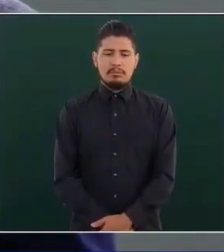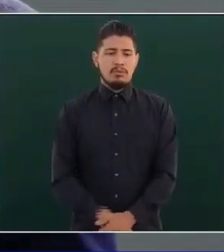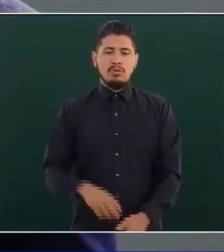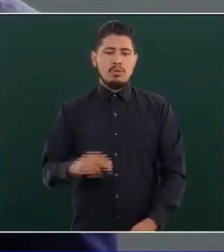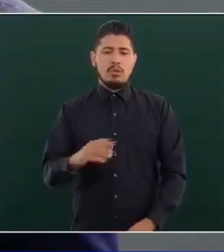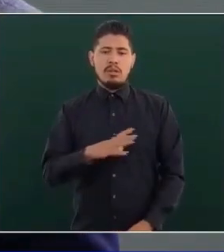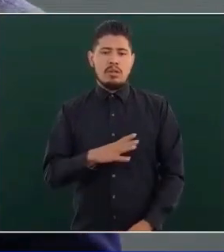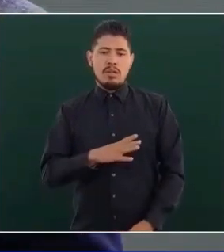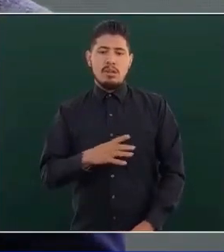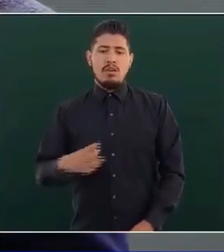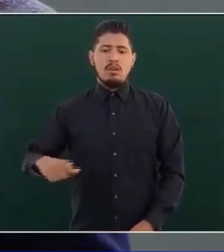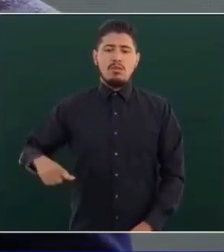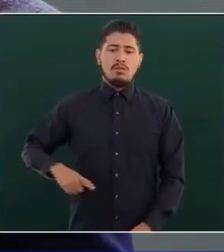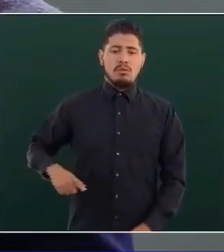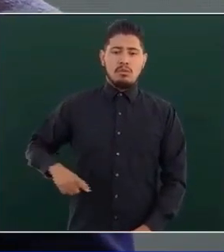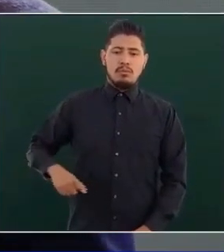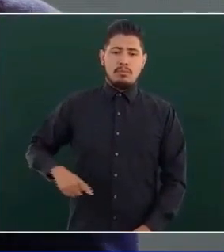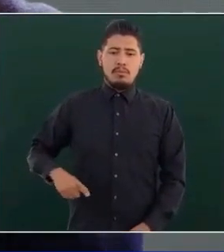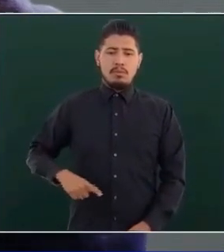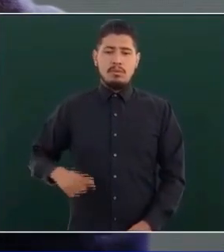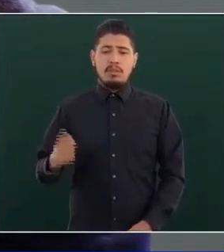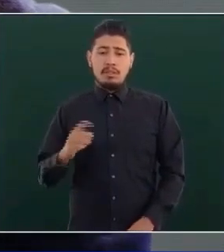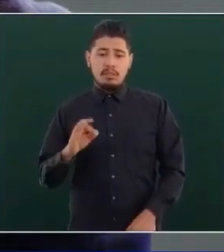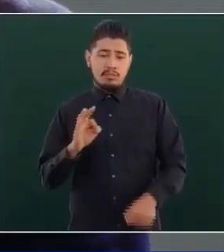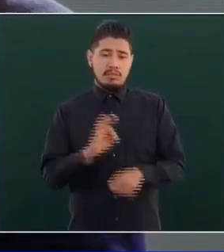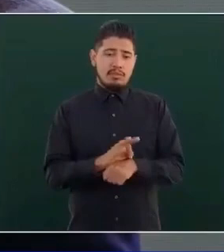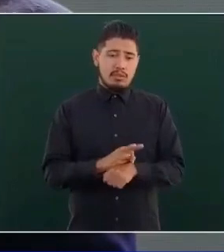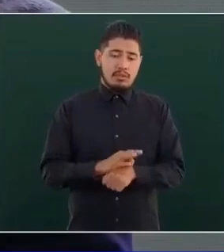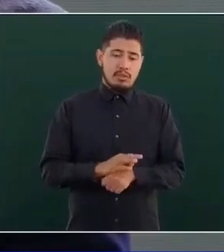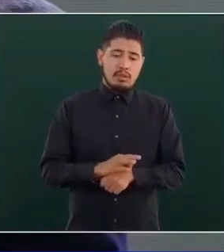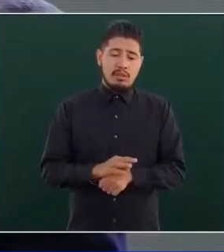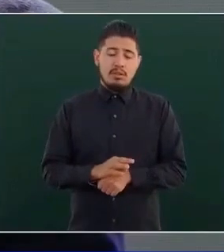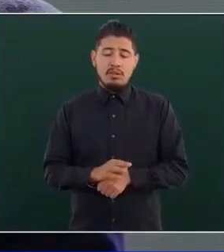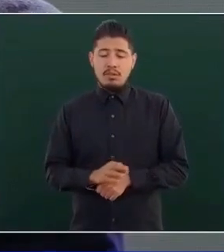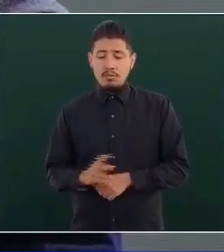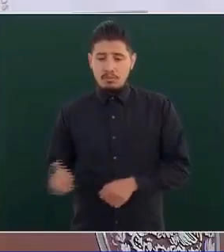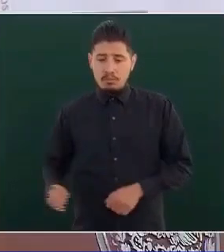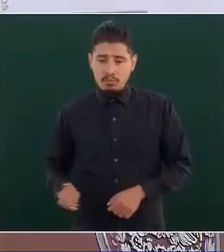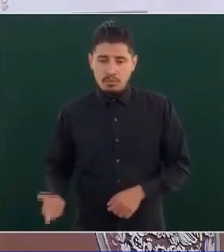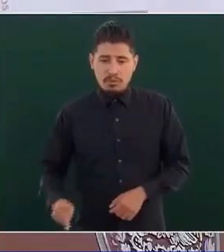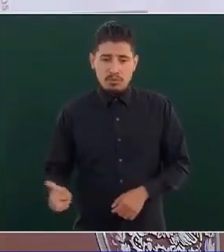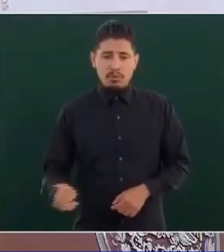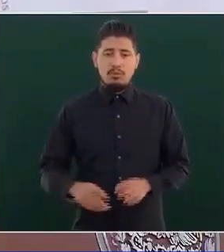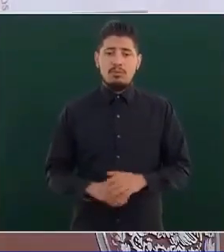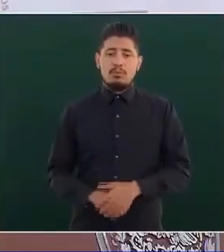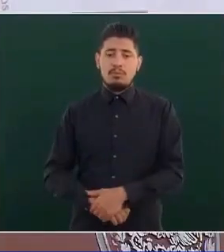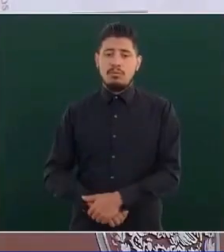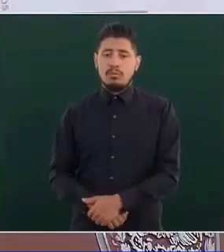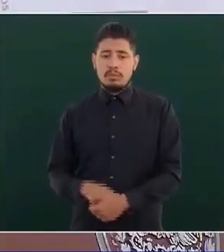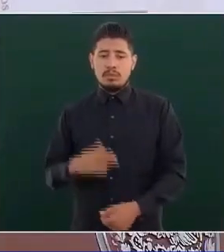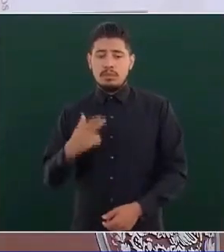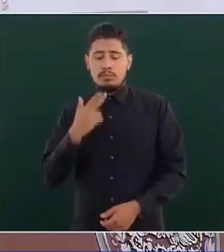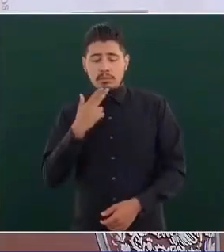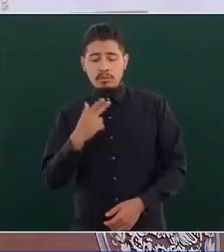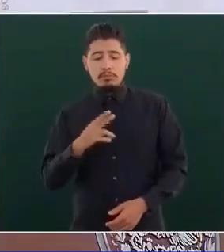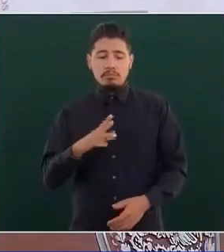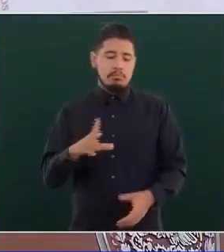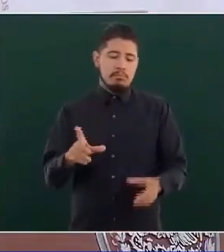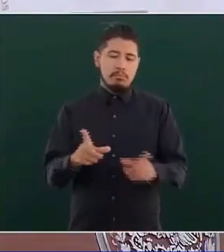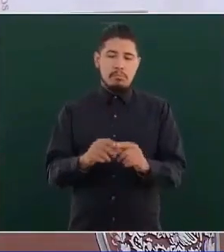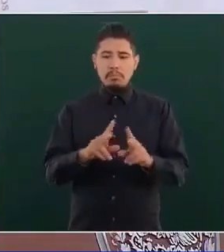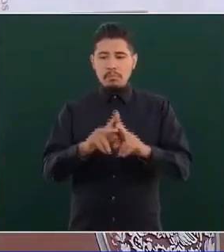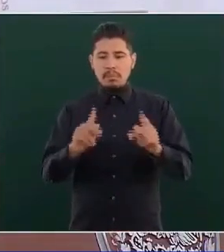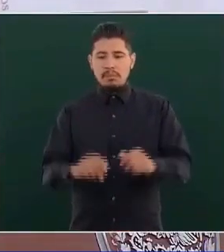No había un gobierno que defendiera al pueblo. El gobierno estaba al servicio de una minoría